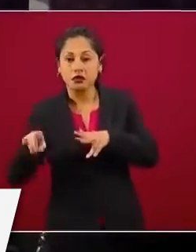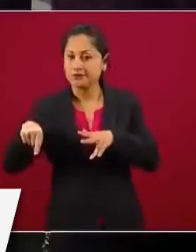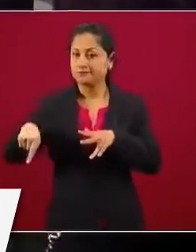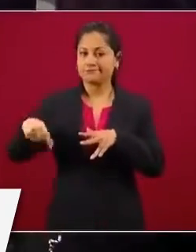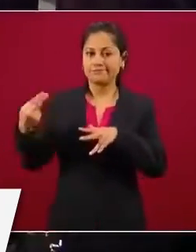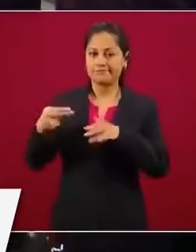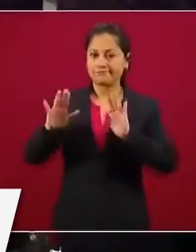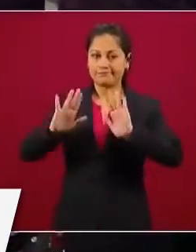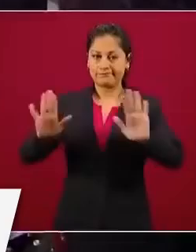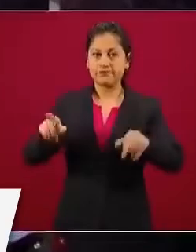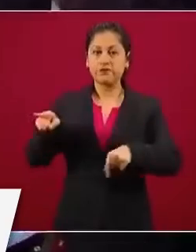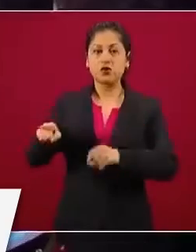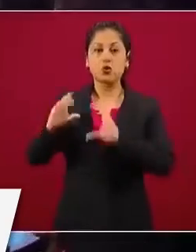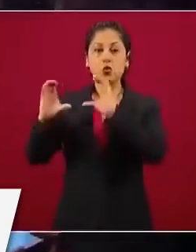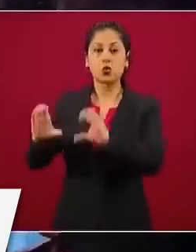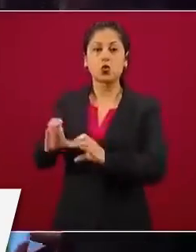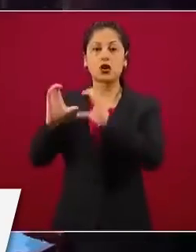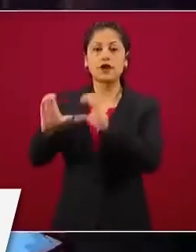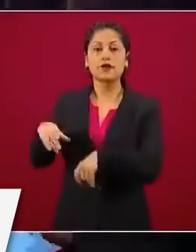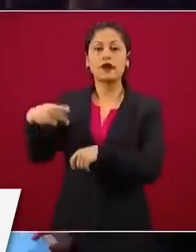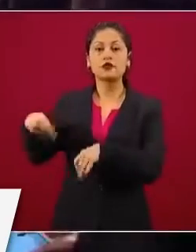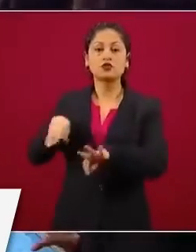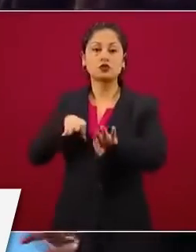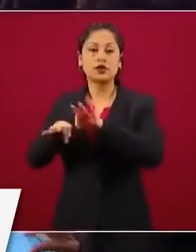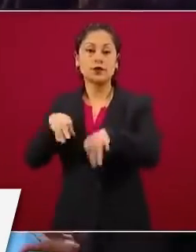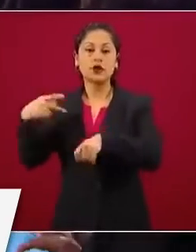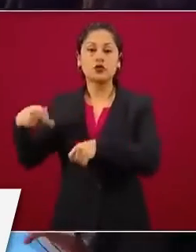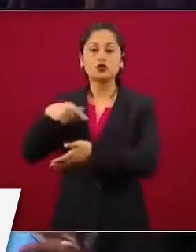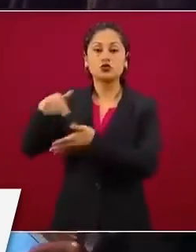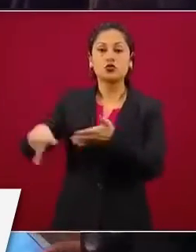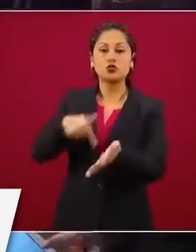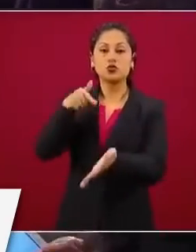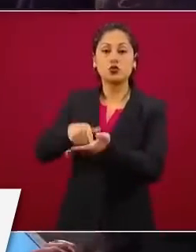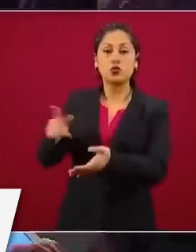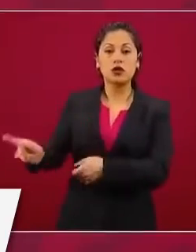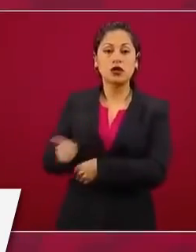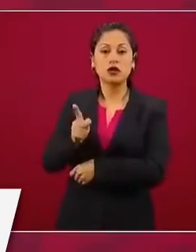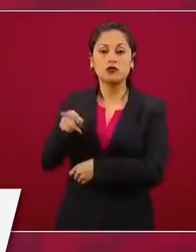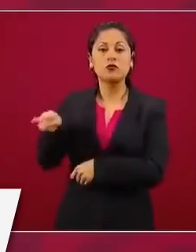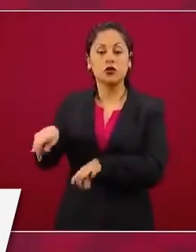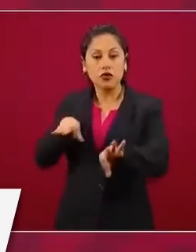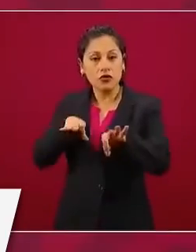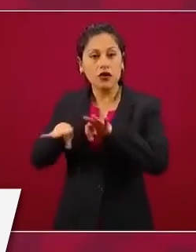y que tengan trabajo en sus pueblos.